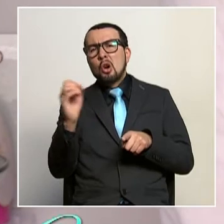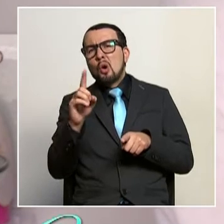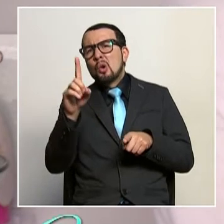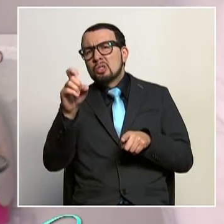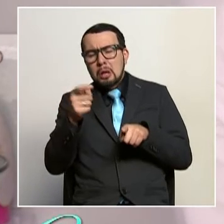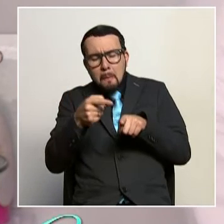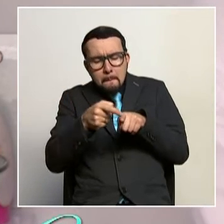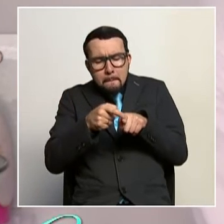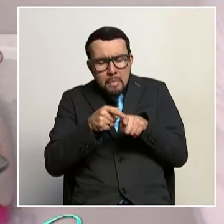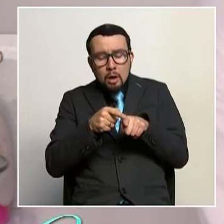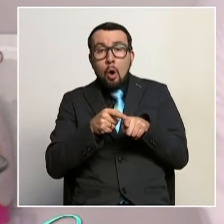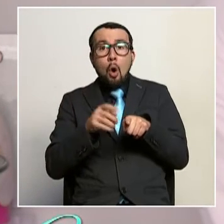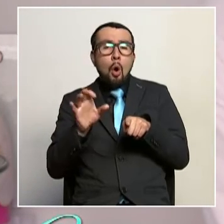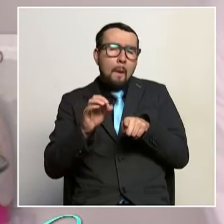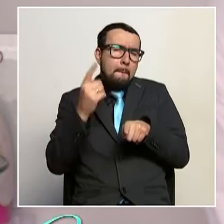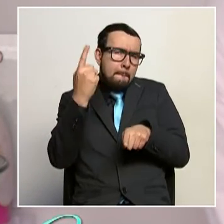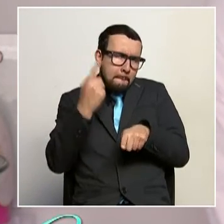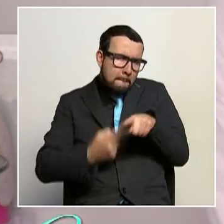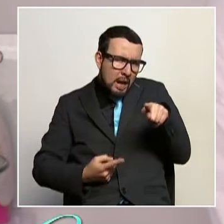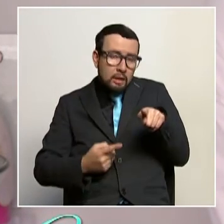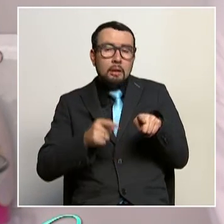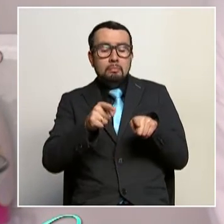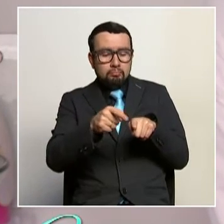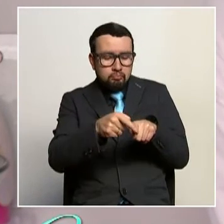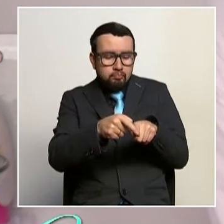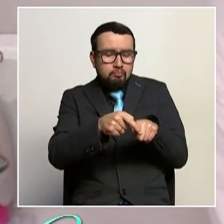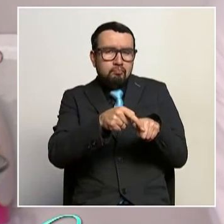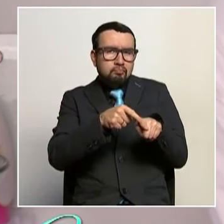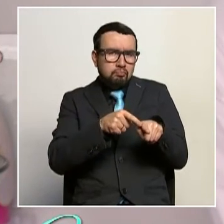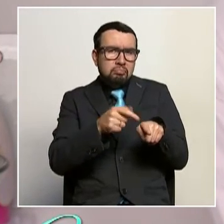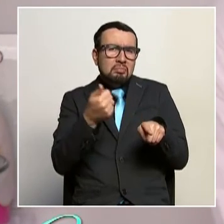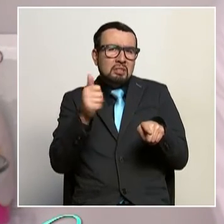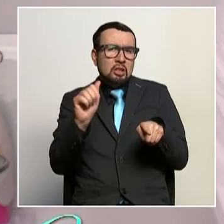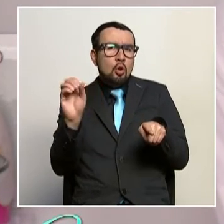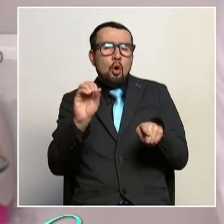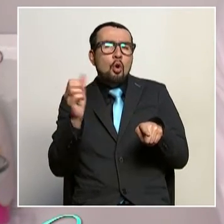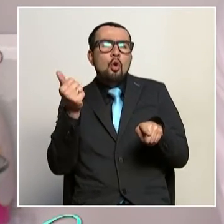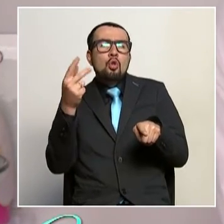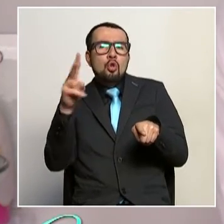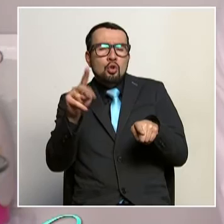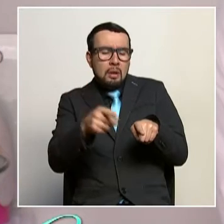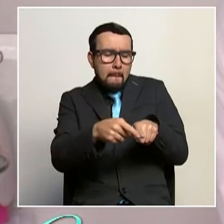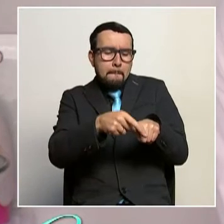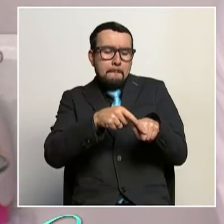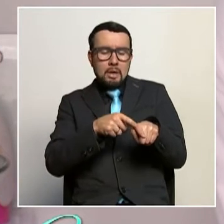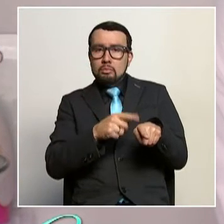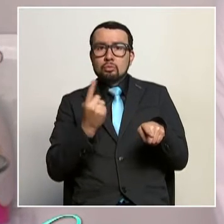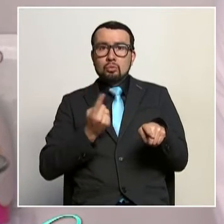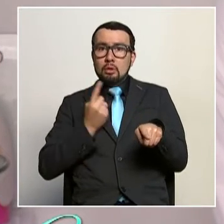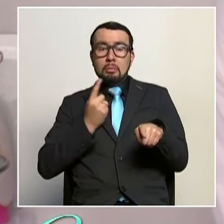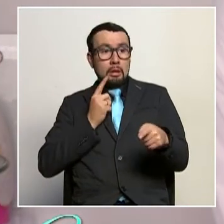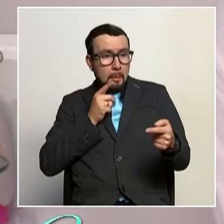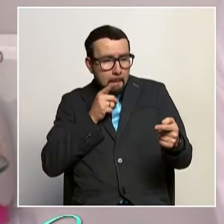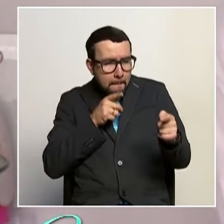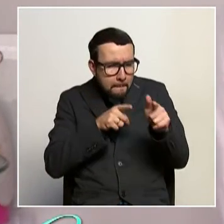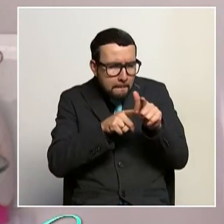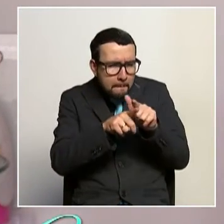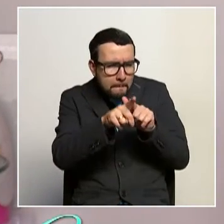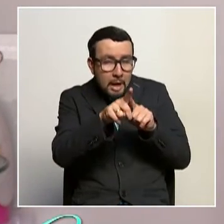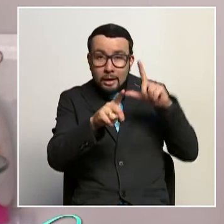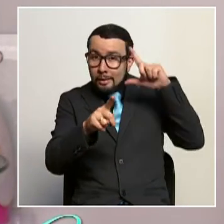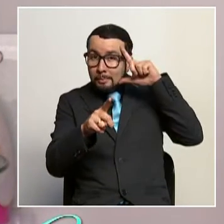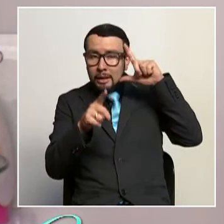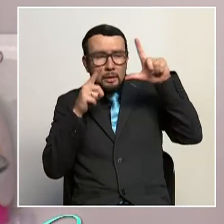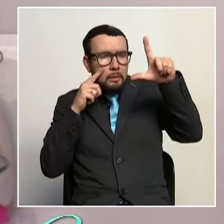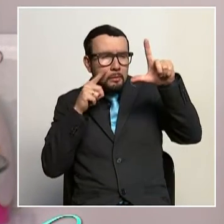Si la vagina es mediana o moderadamente profunda, pues entrará 10 o 12 centímetros, solamente hasta el tope del fondo